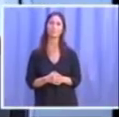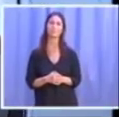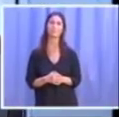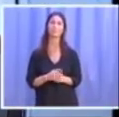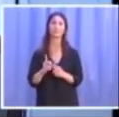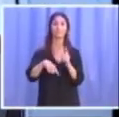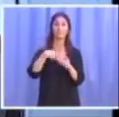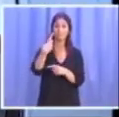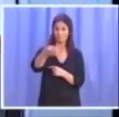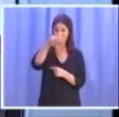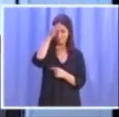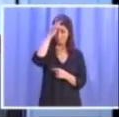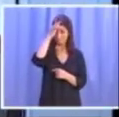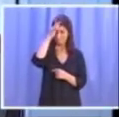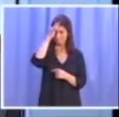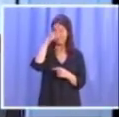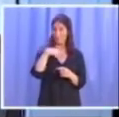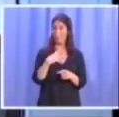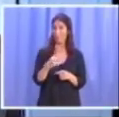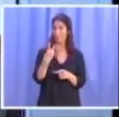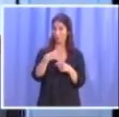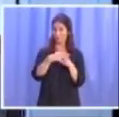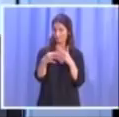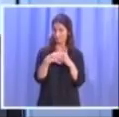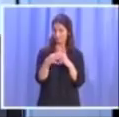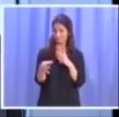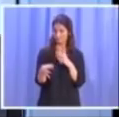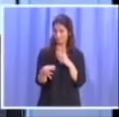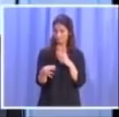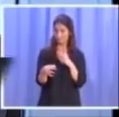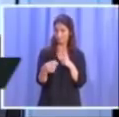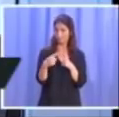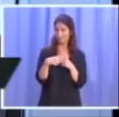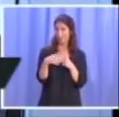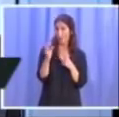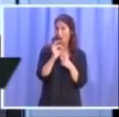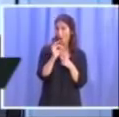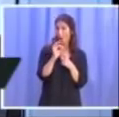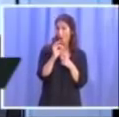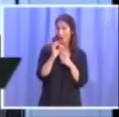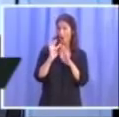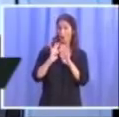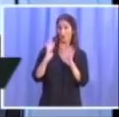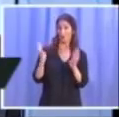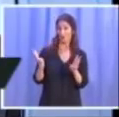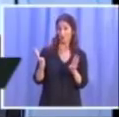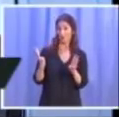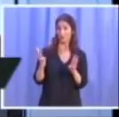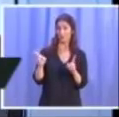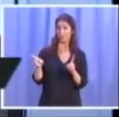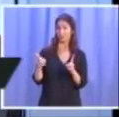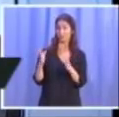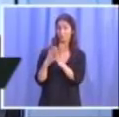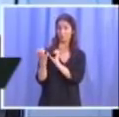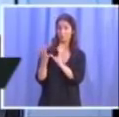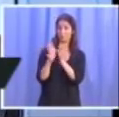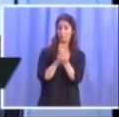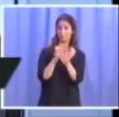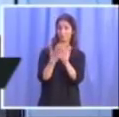El próximo domingo pueden suceder dos cosas. O estos señores que me acompañan ahora se ponen de